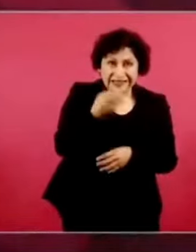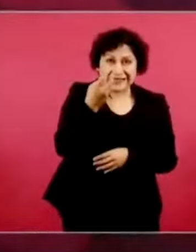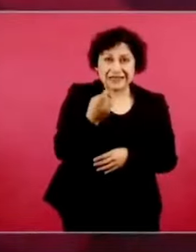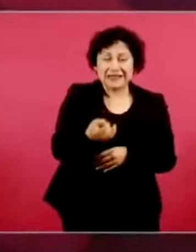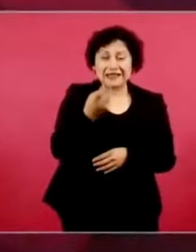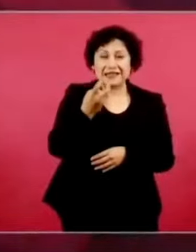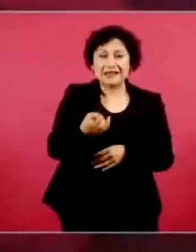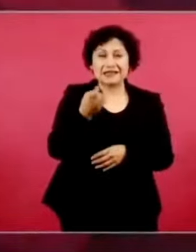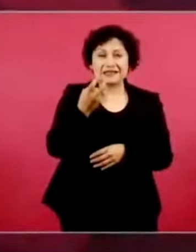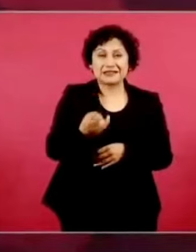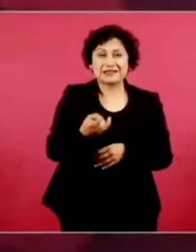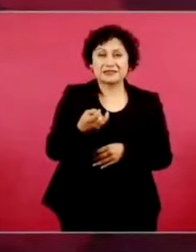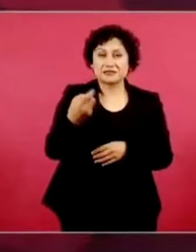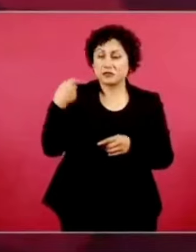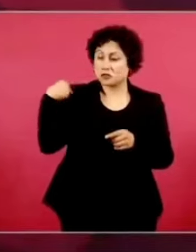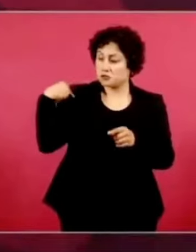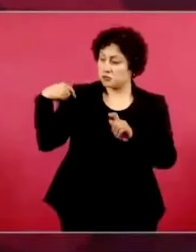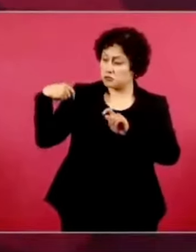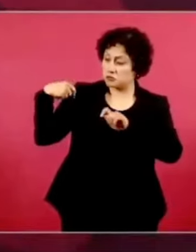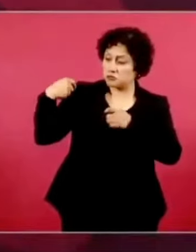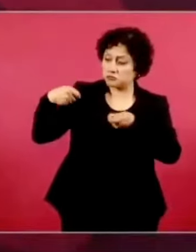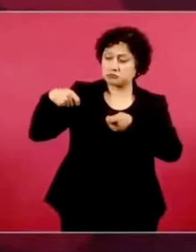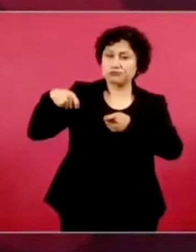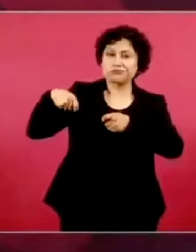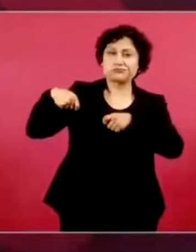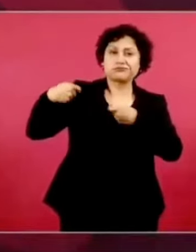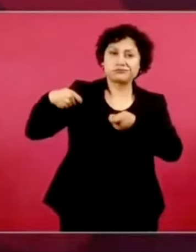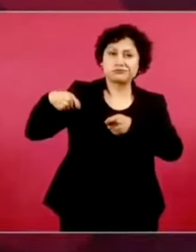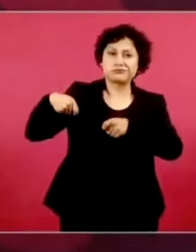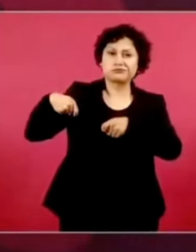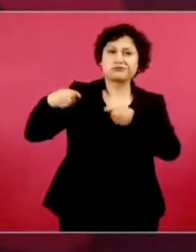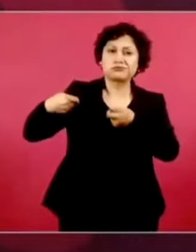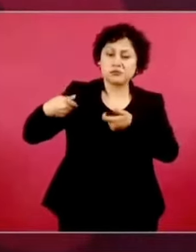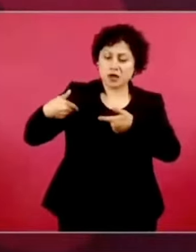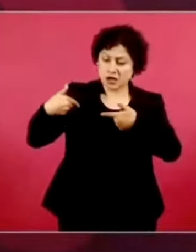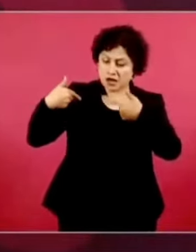se fue transmitiendo de generación en generación.